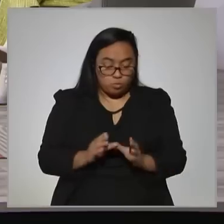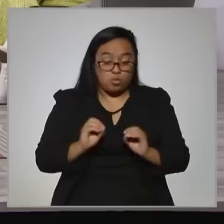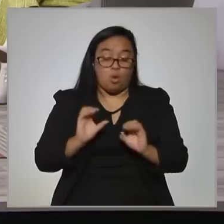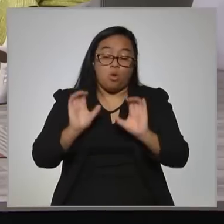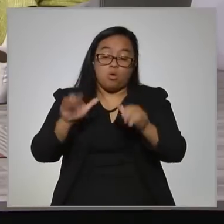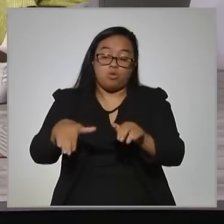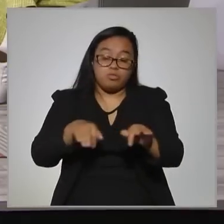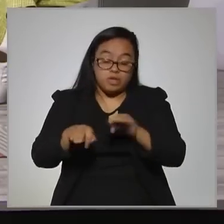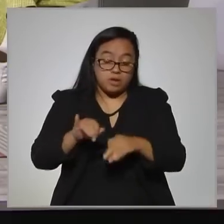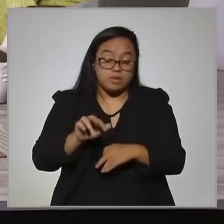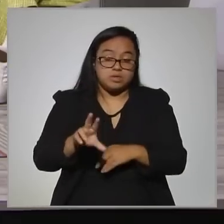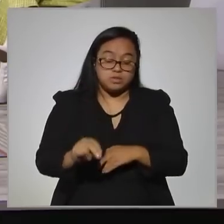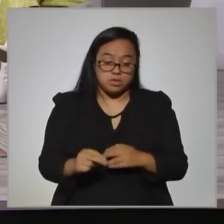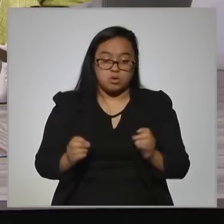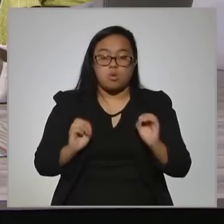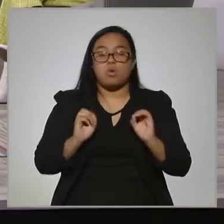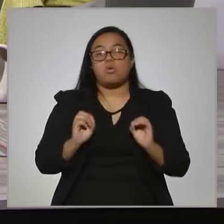trabajo,